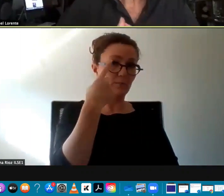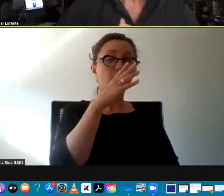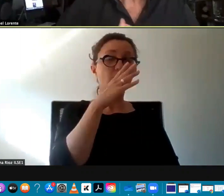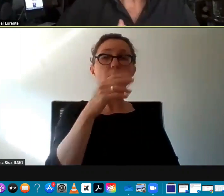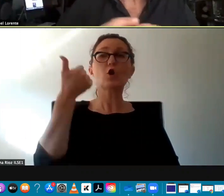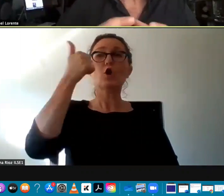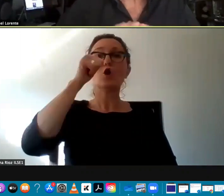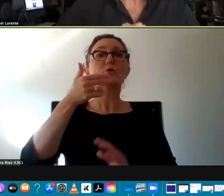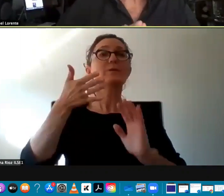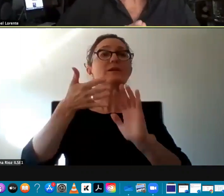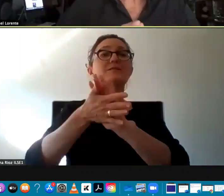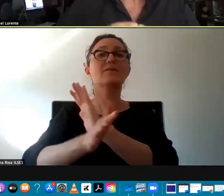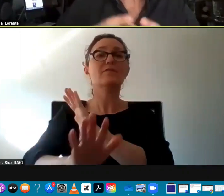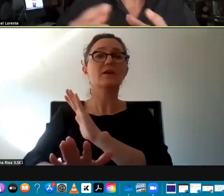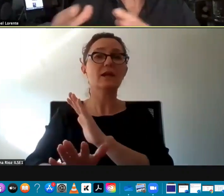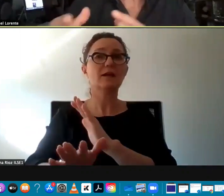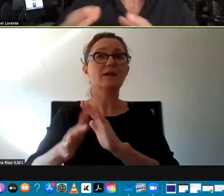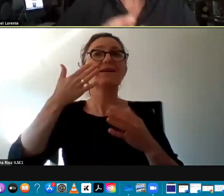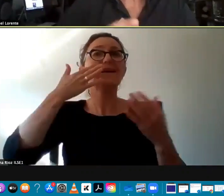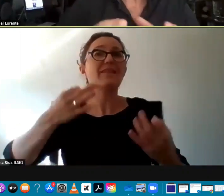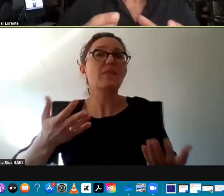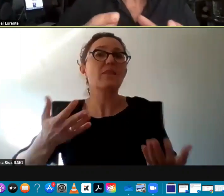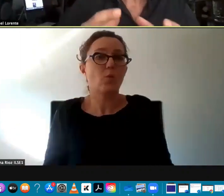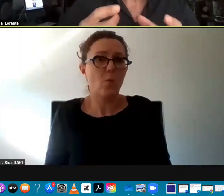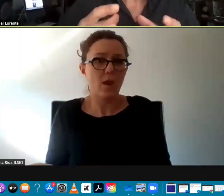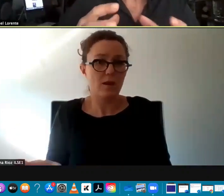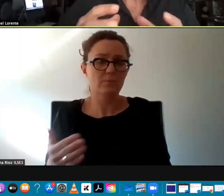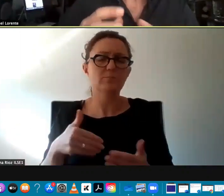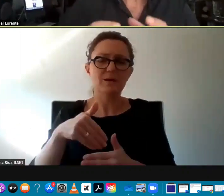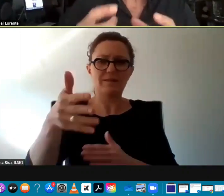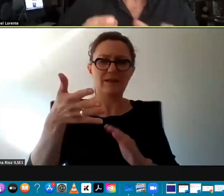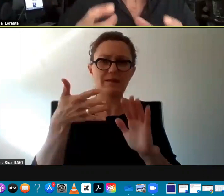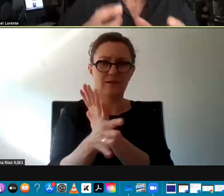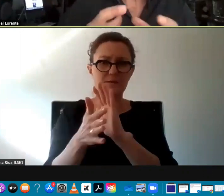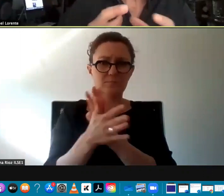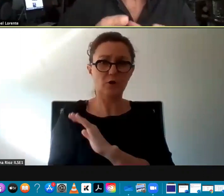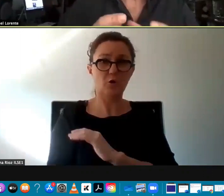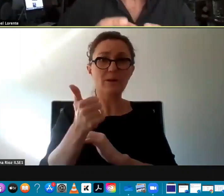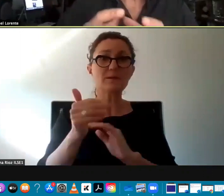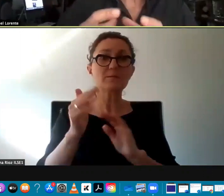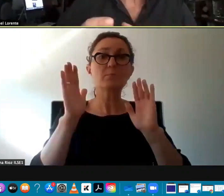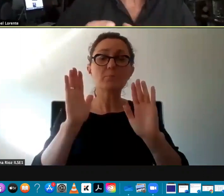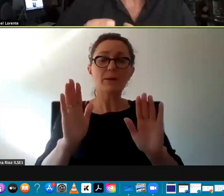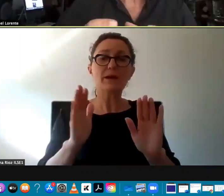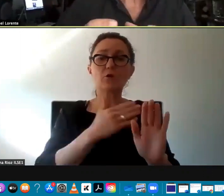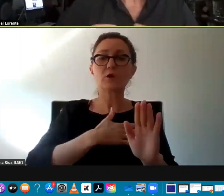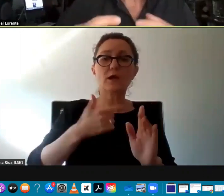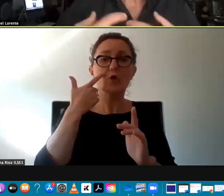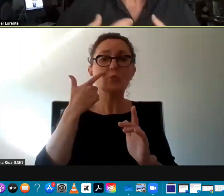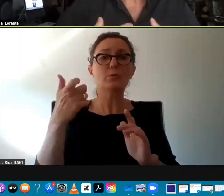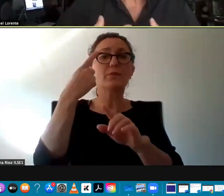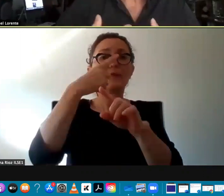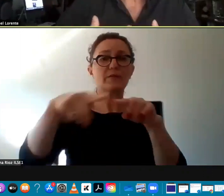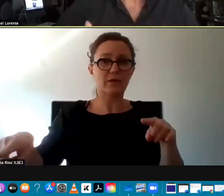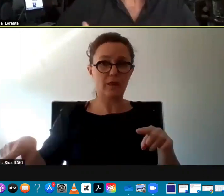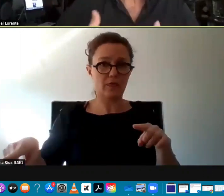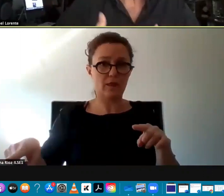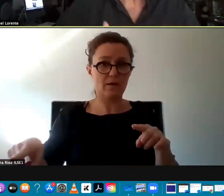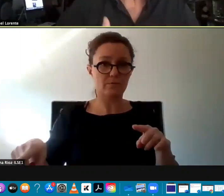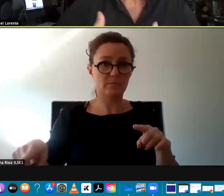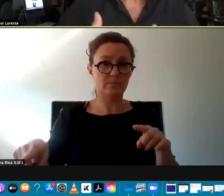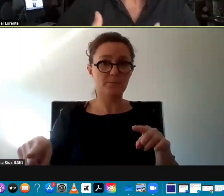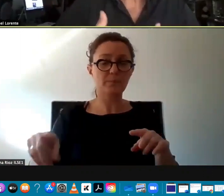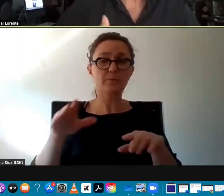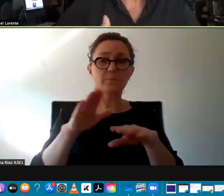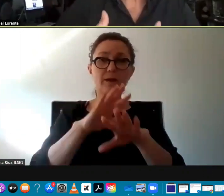vamos a ver un poco más adelante, pero la diferencia que quiero destacar en este momento para entender que